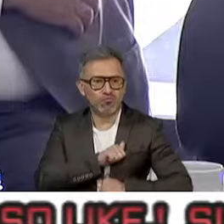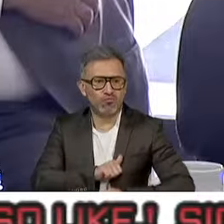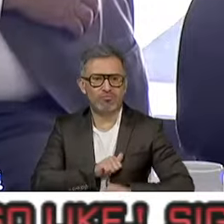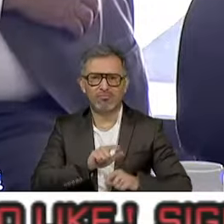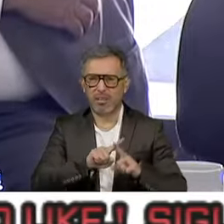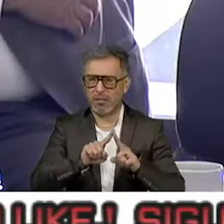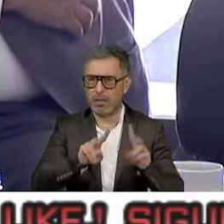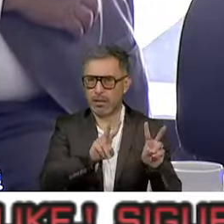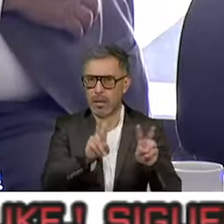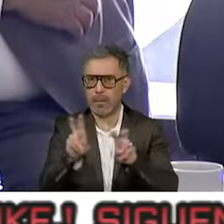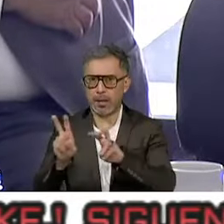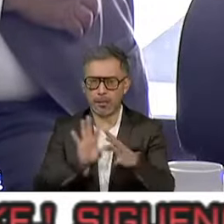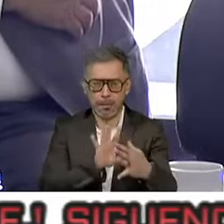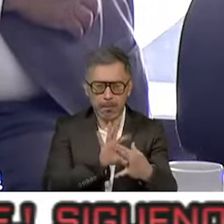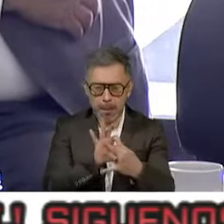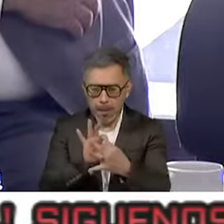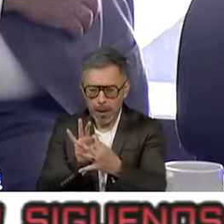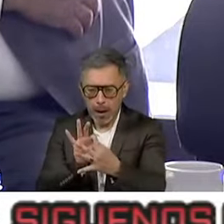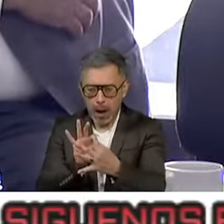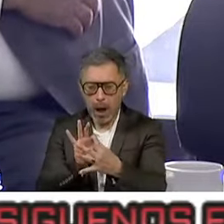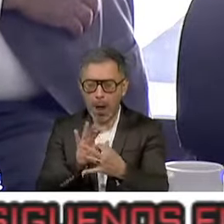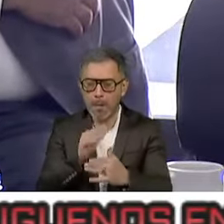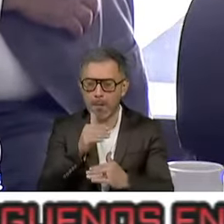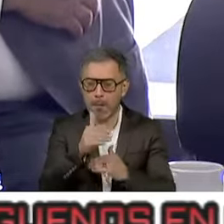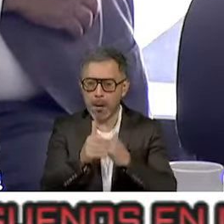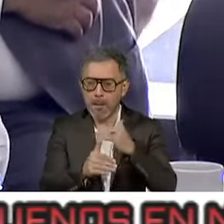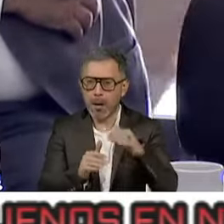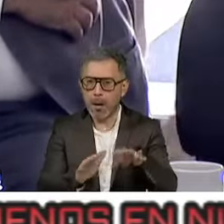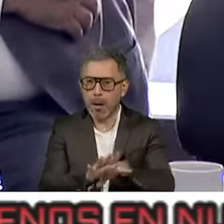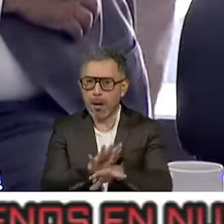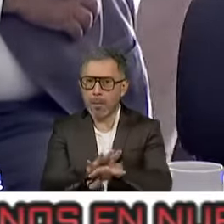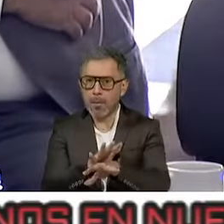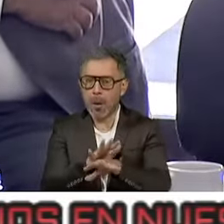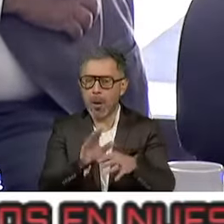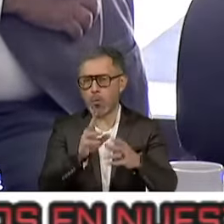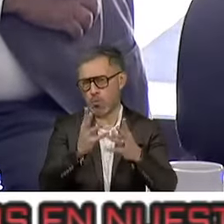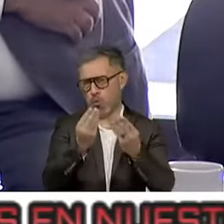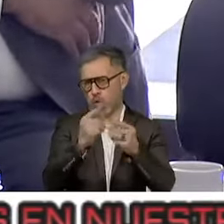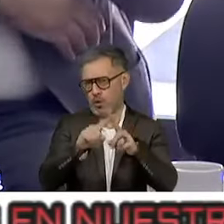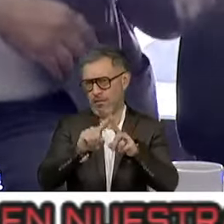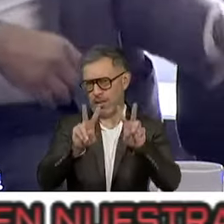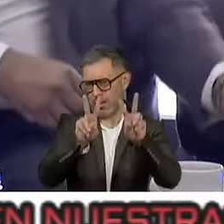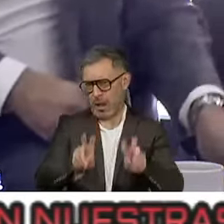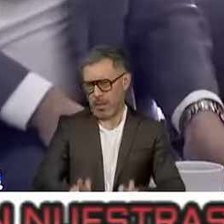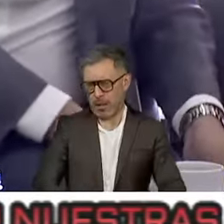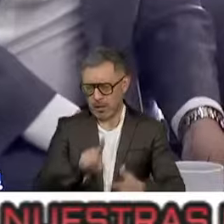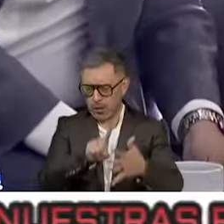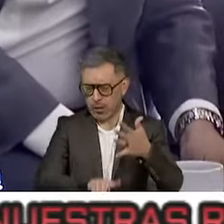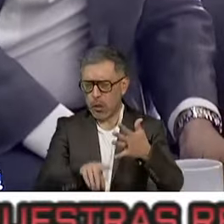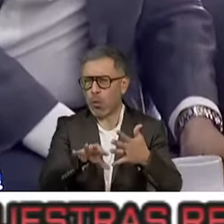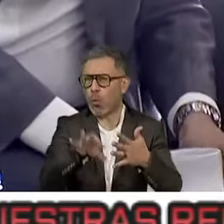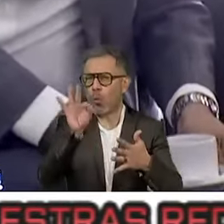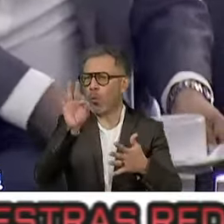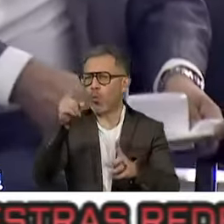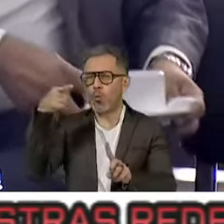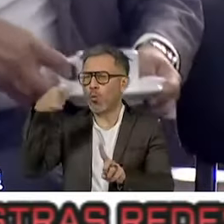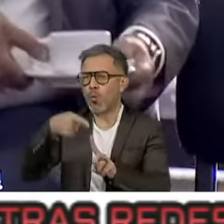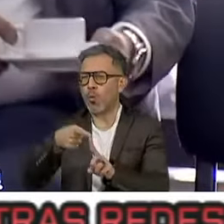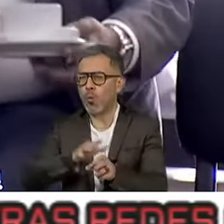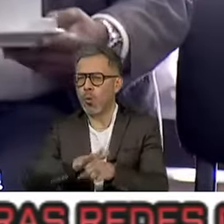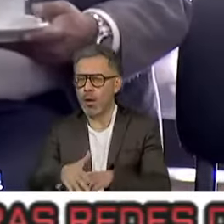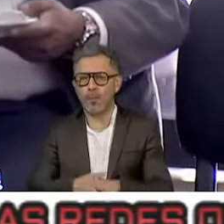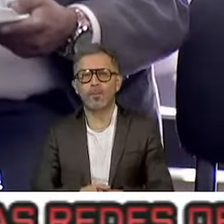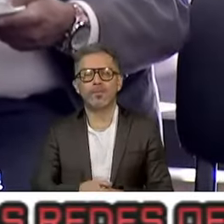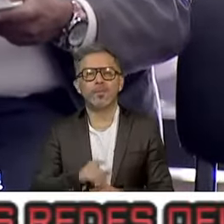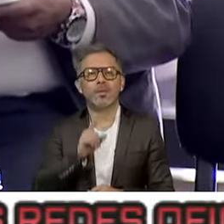temas, ha venido evolucionando. Destaco uno, hay muchos, pero destaco uno. Tema de género, cómo hemos